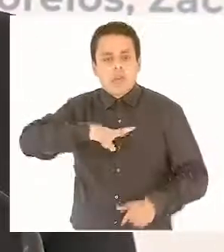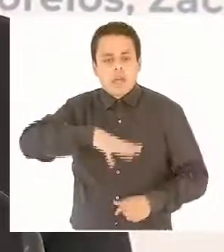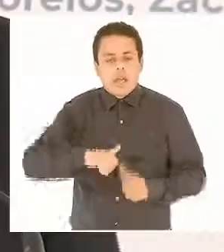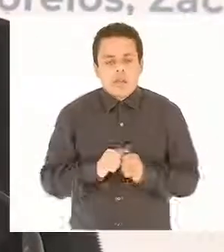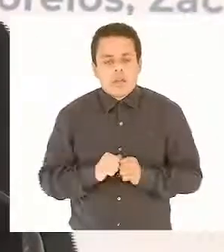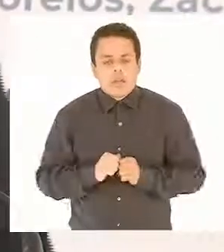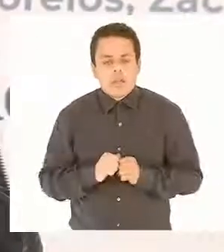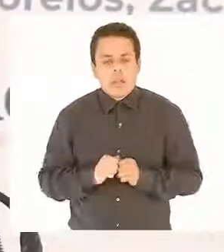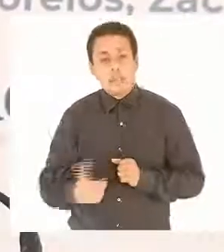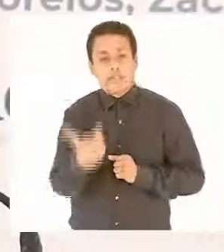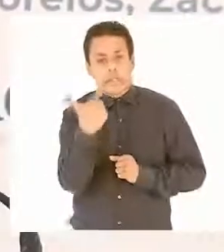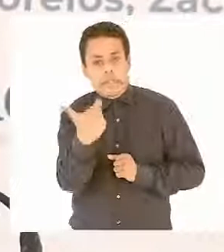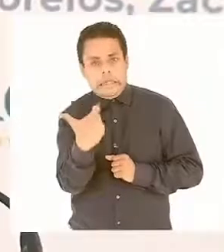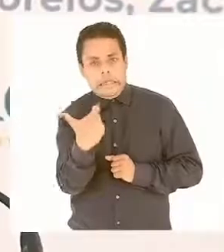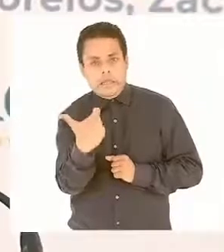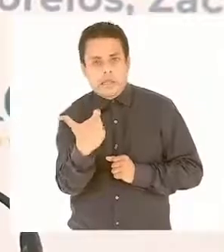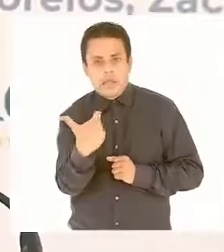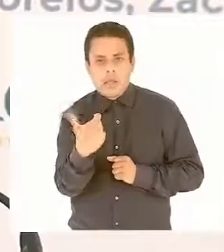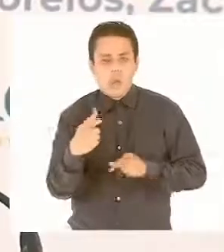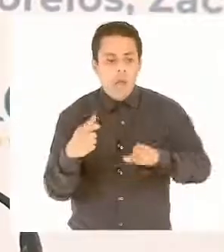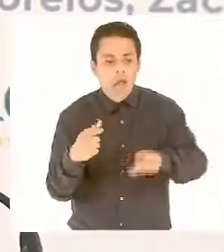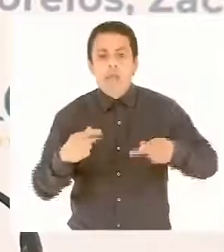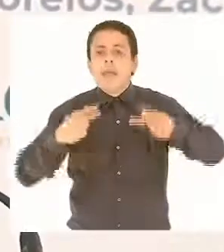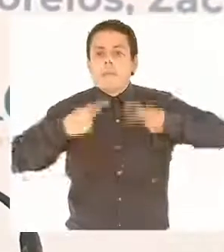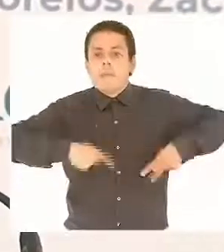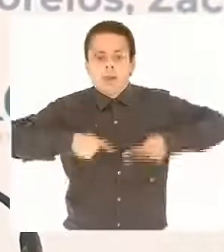y es dinero que llega abajo